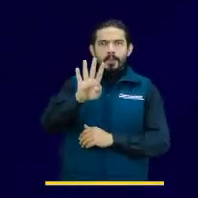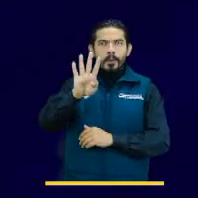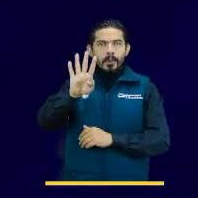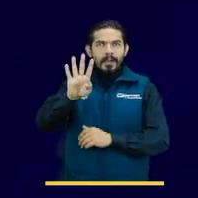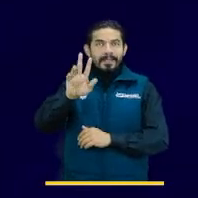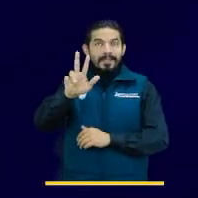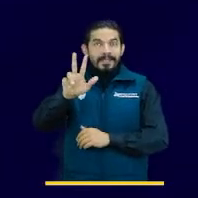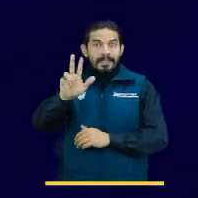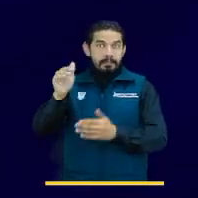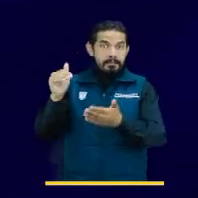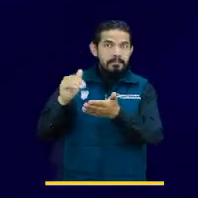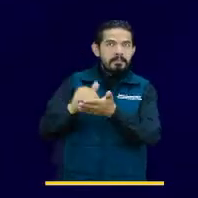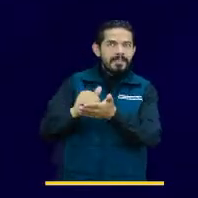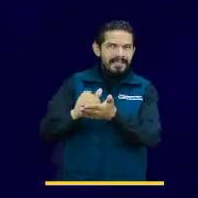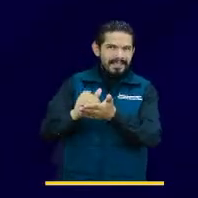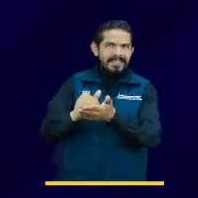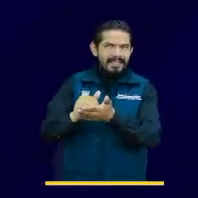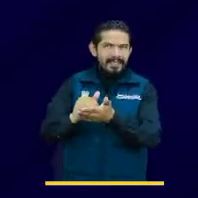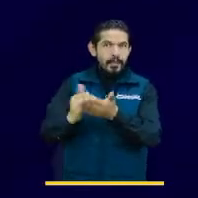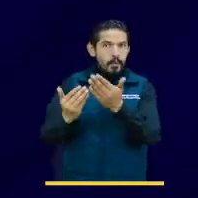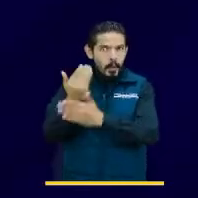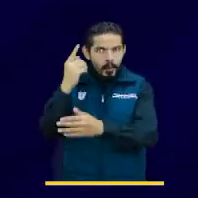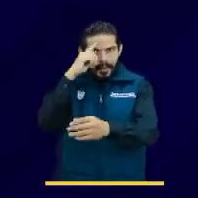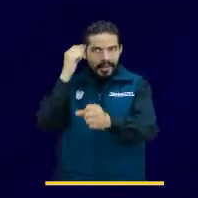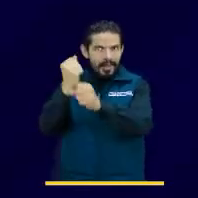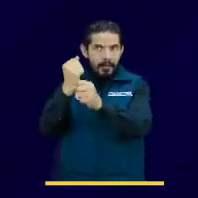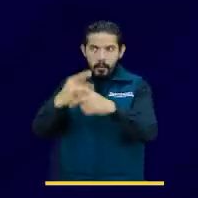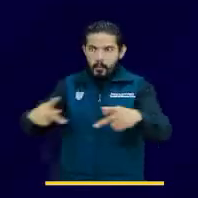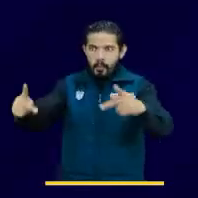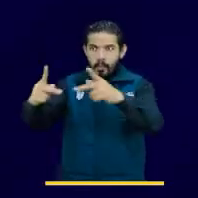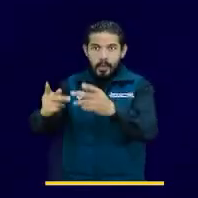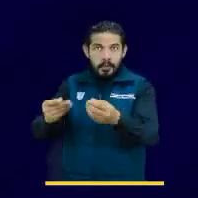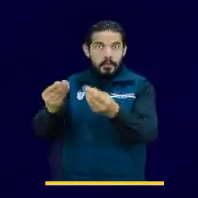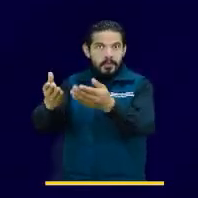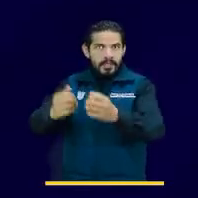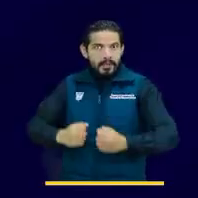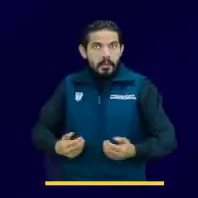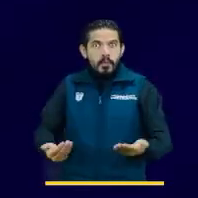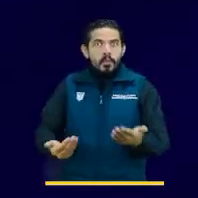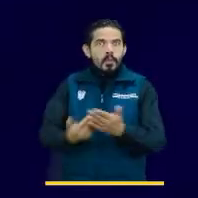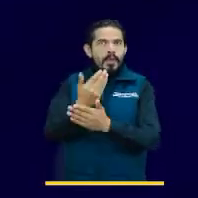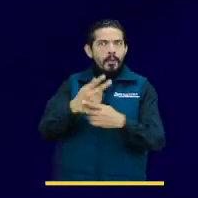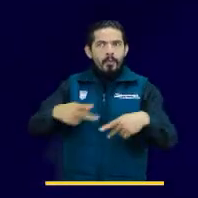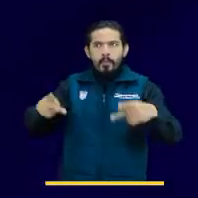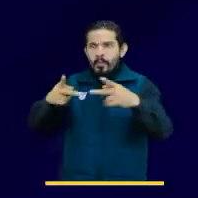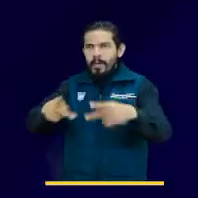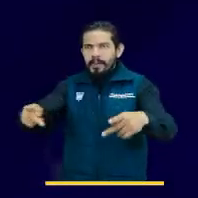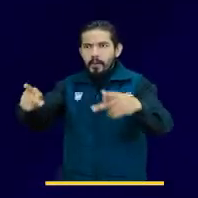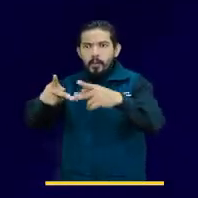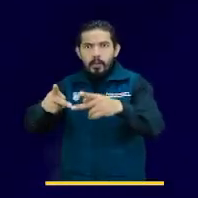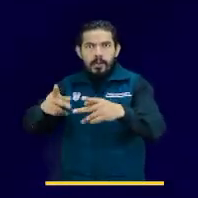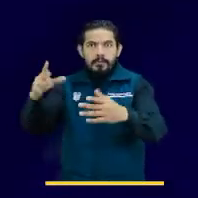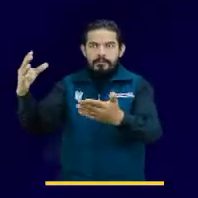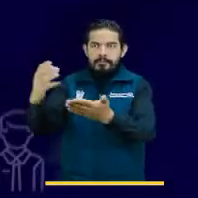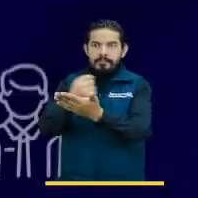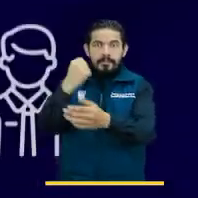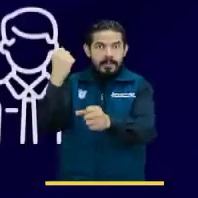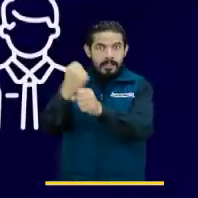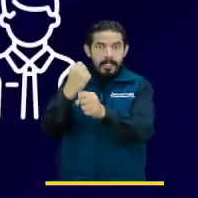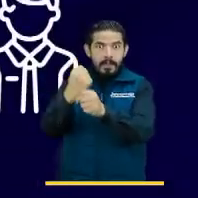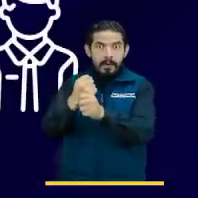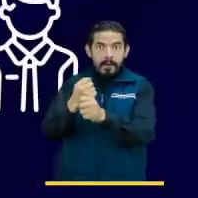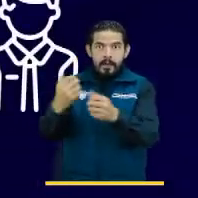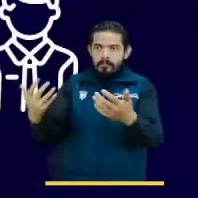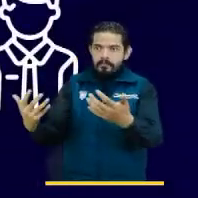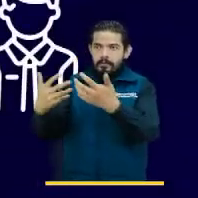443 mil nuevos empleos. Nuevos empleos adecuados para